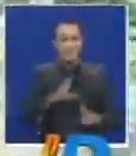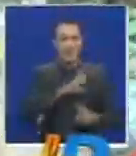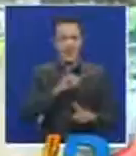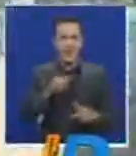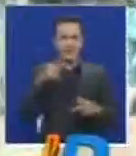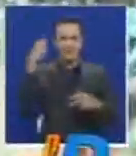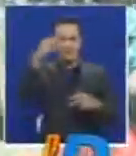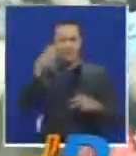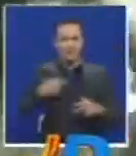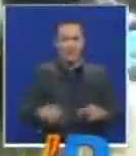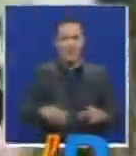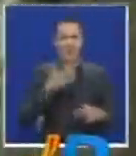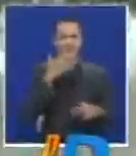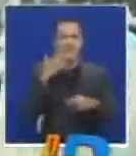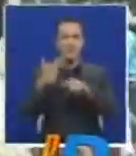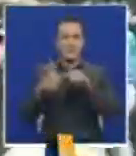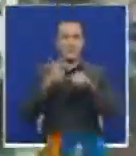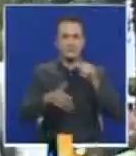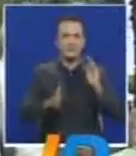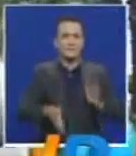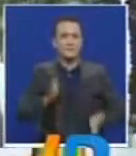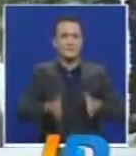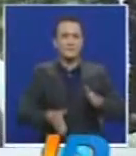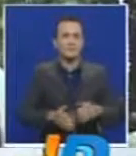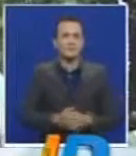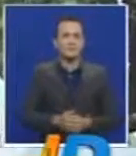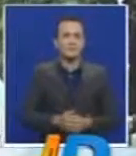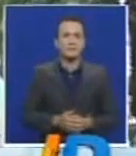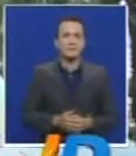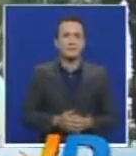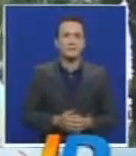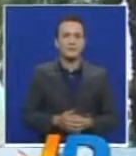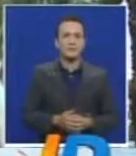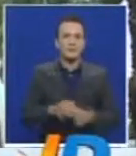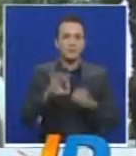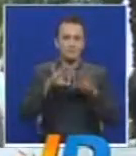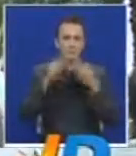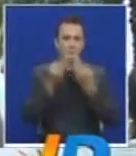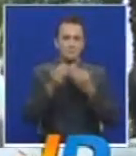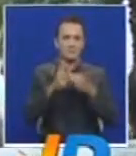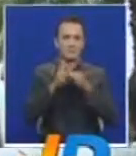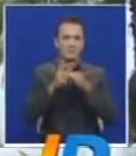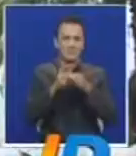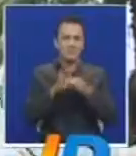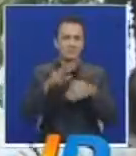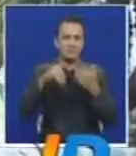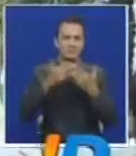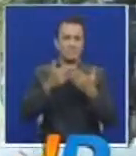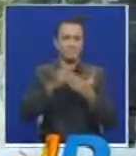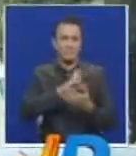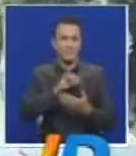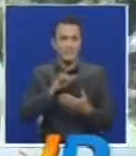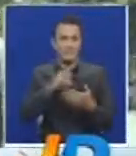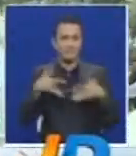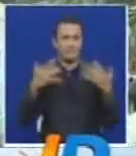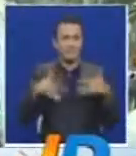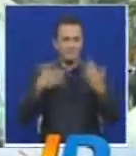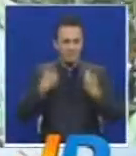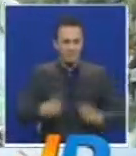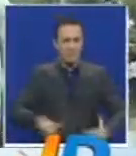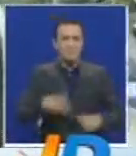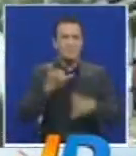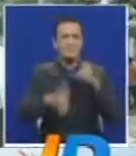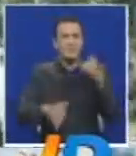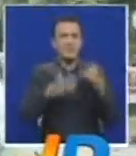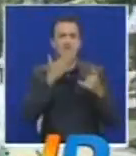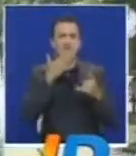de pies a cabeza con diferentes colores. Es una carrera que une a toda la familia, a toda la comunidad caleña en diversión. Y miren cómo termina uno